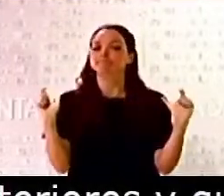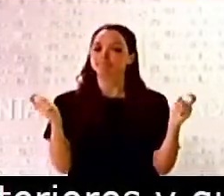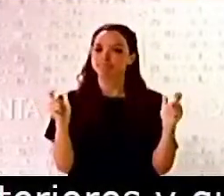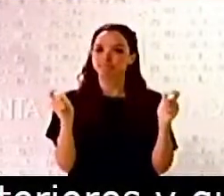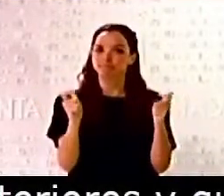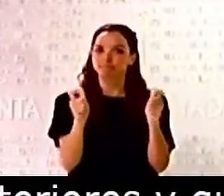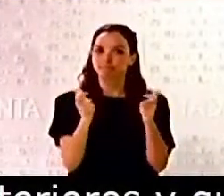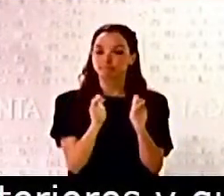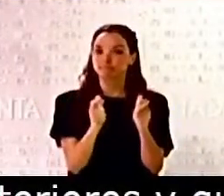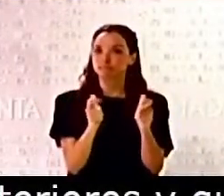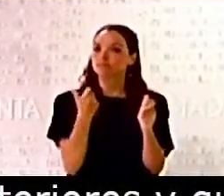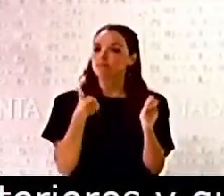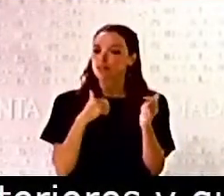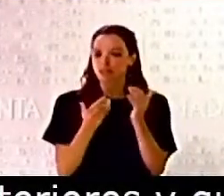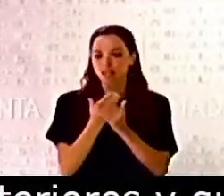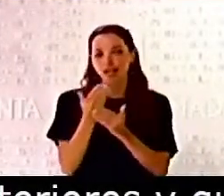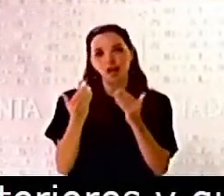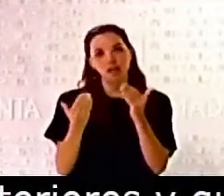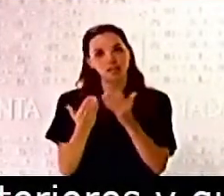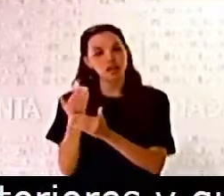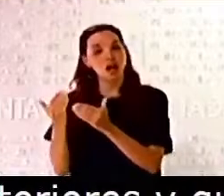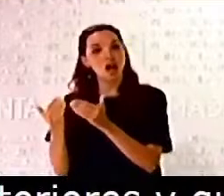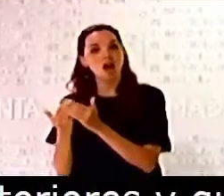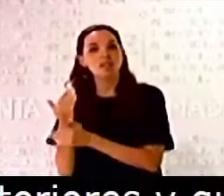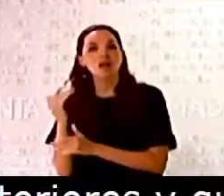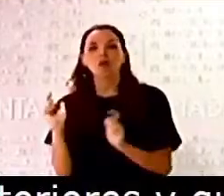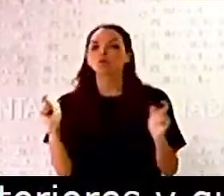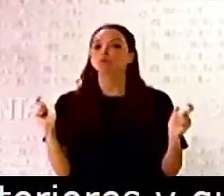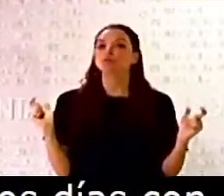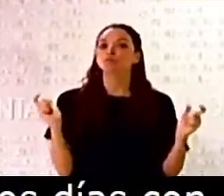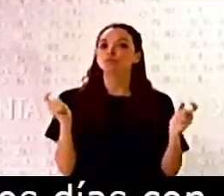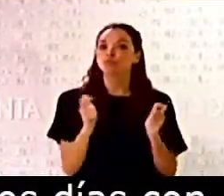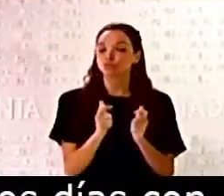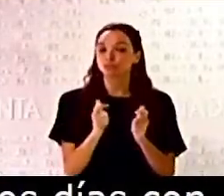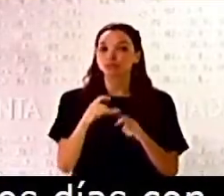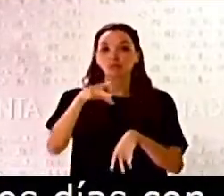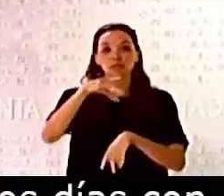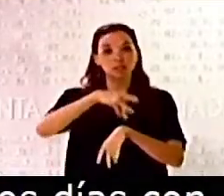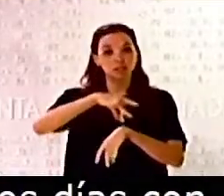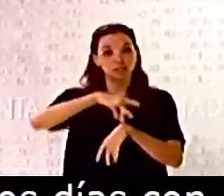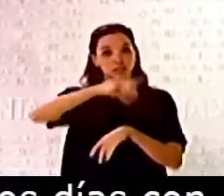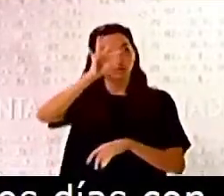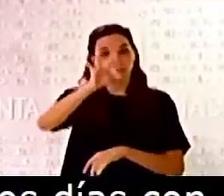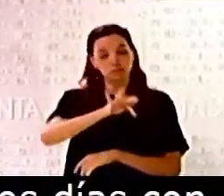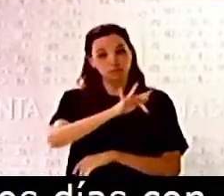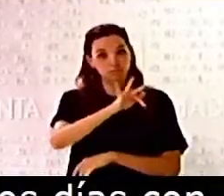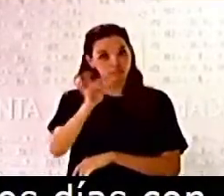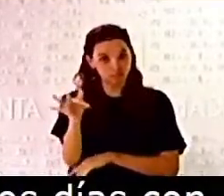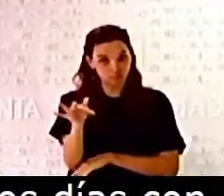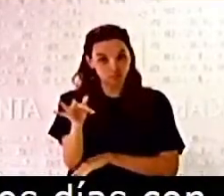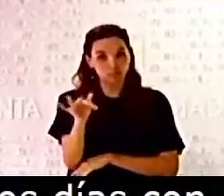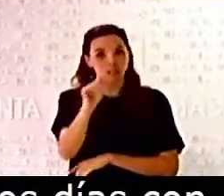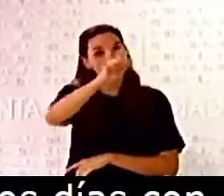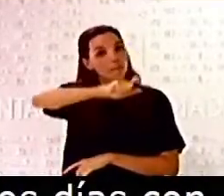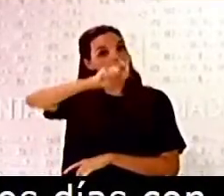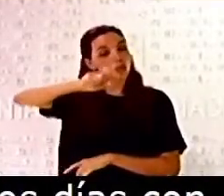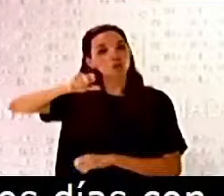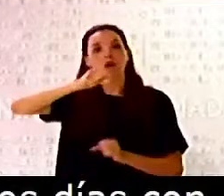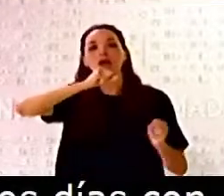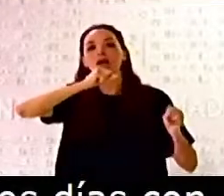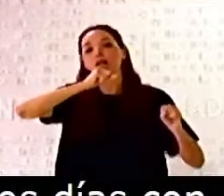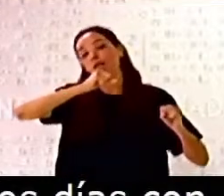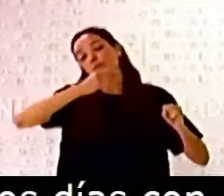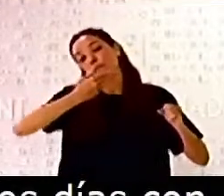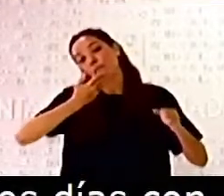y ya llevamos varios días con una reducción en la incidencia de las cifras de personas mayores